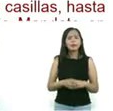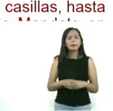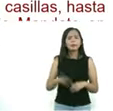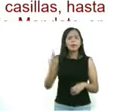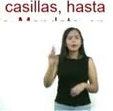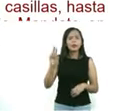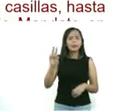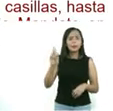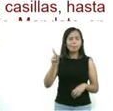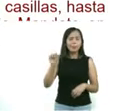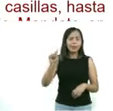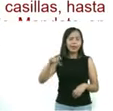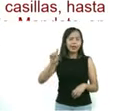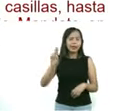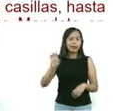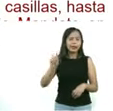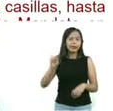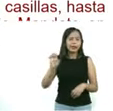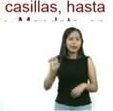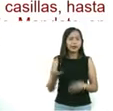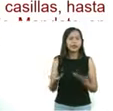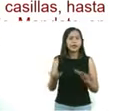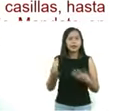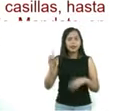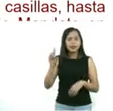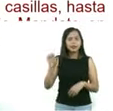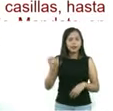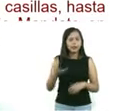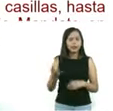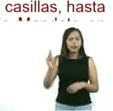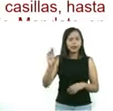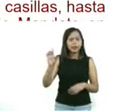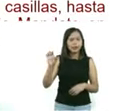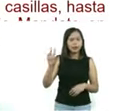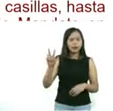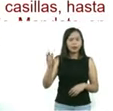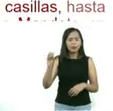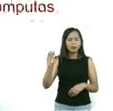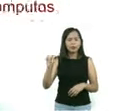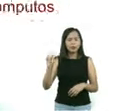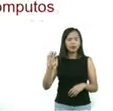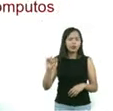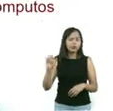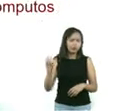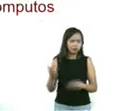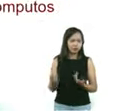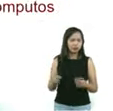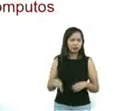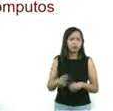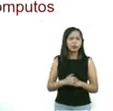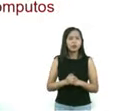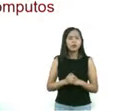se entregue y más tarde hasta finalizar la lectura de los resultados.